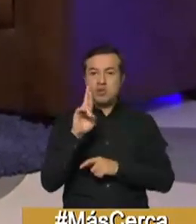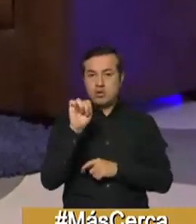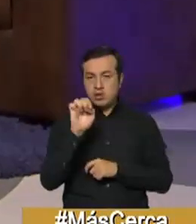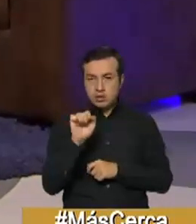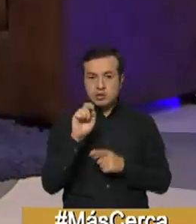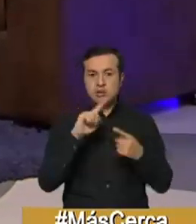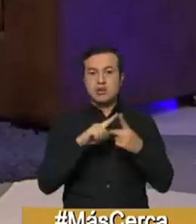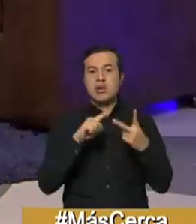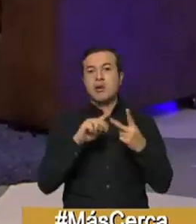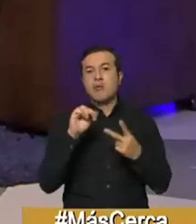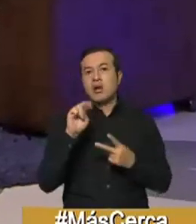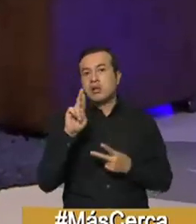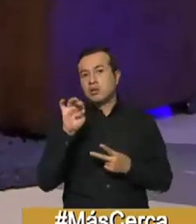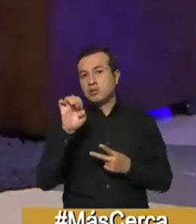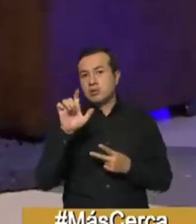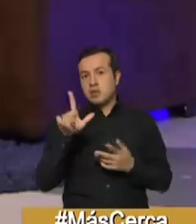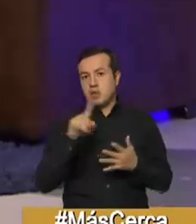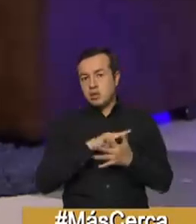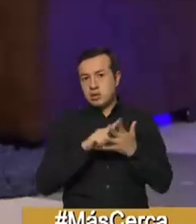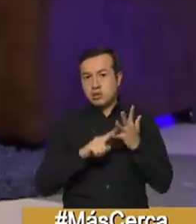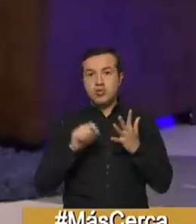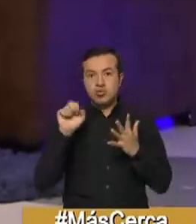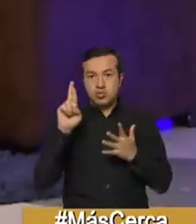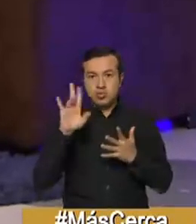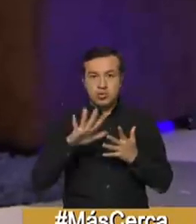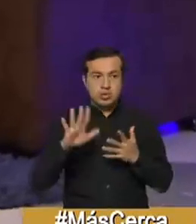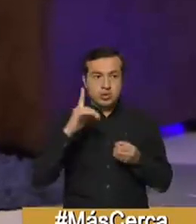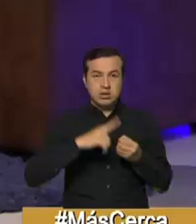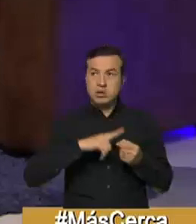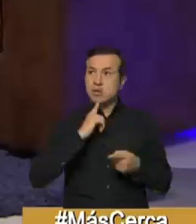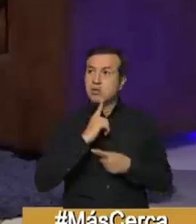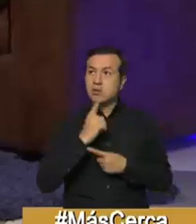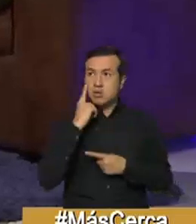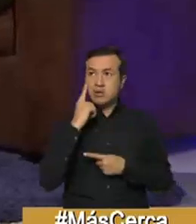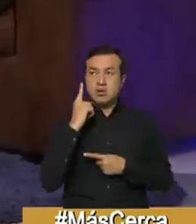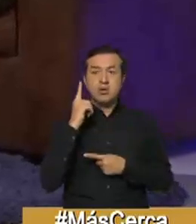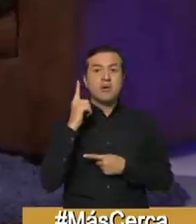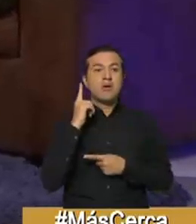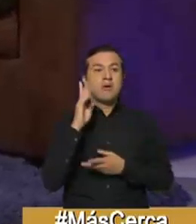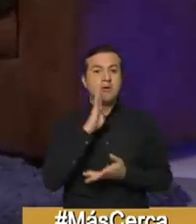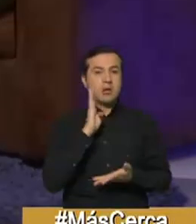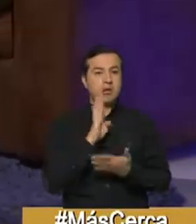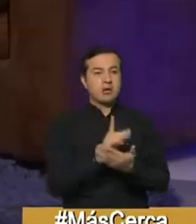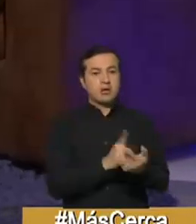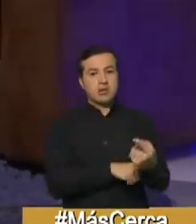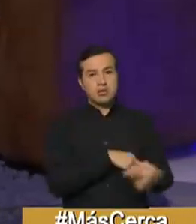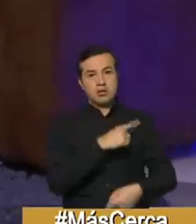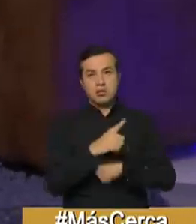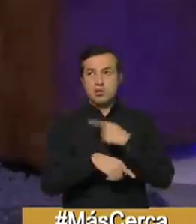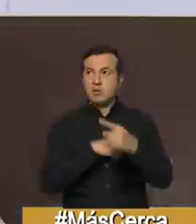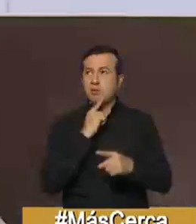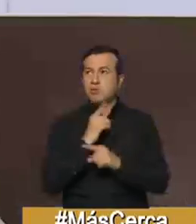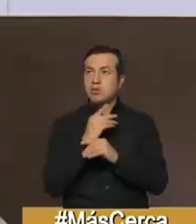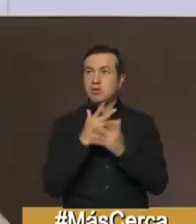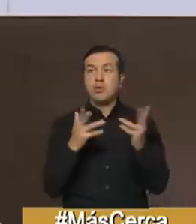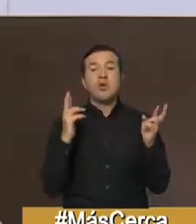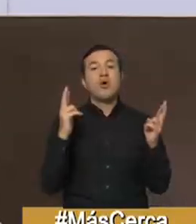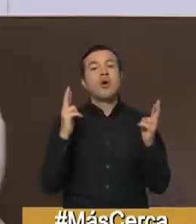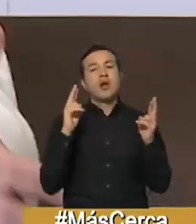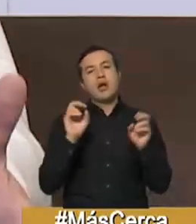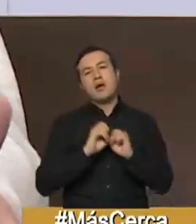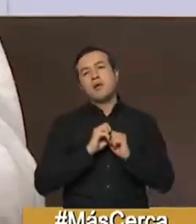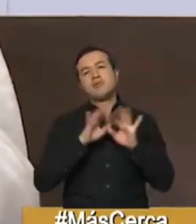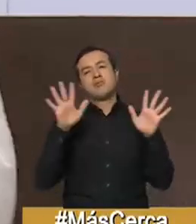Mariscal. Y ciertos sectores del sur de Quito. Como dices, los barrios tradicionales. Exactamente. Entonces, ojalá pudiera esto